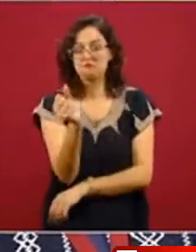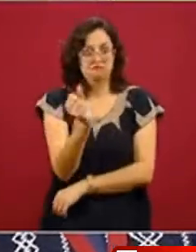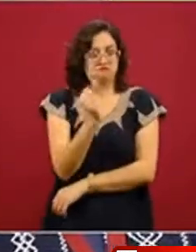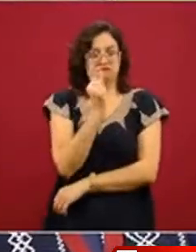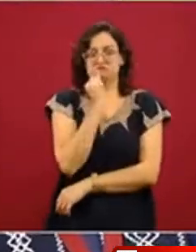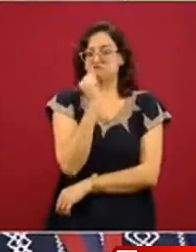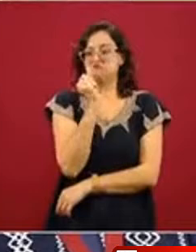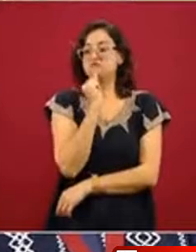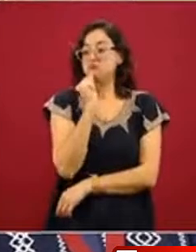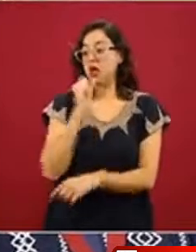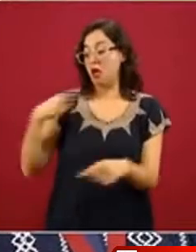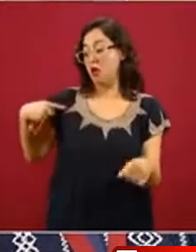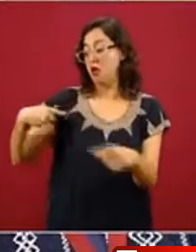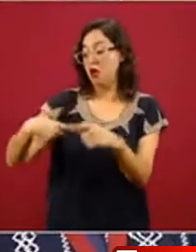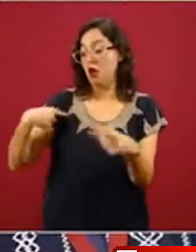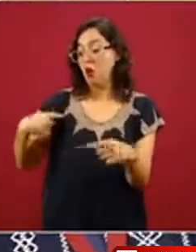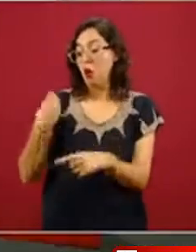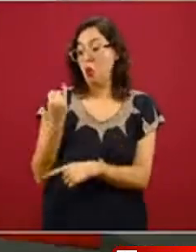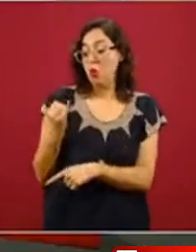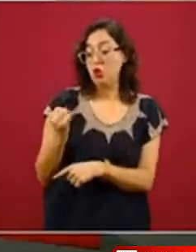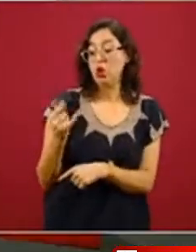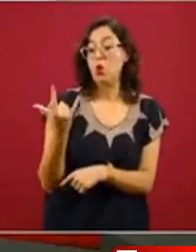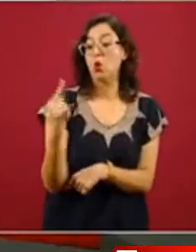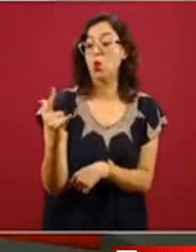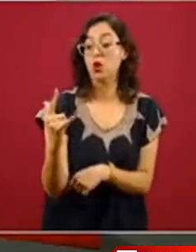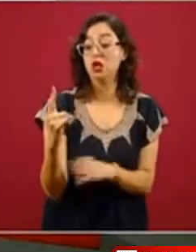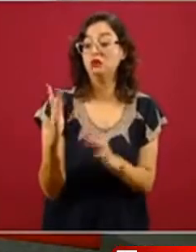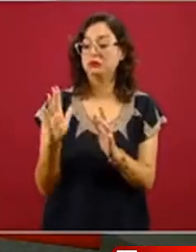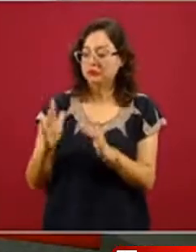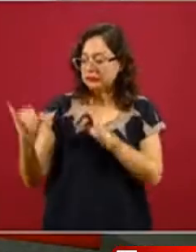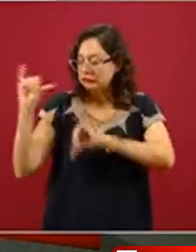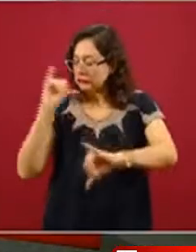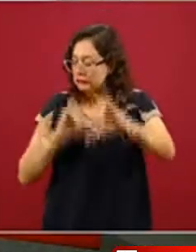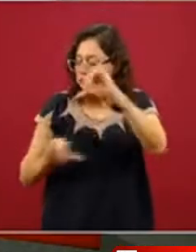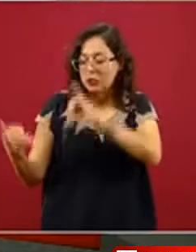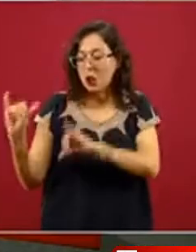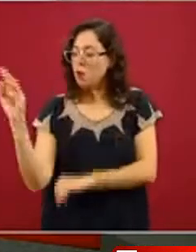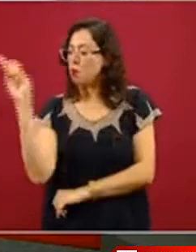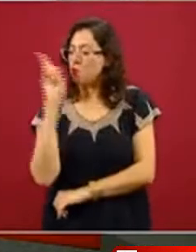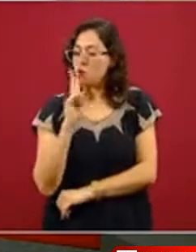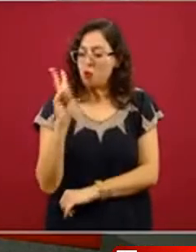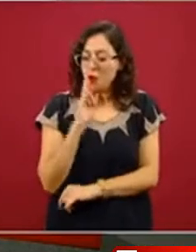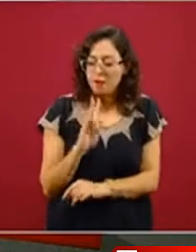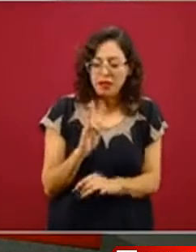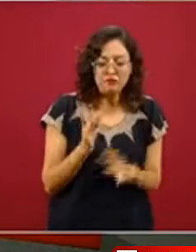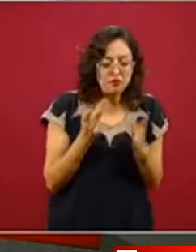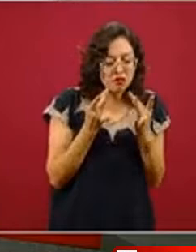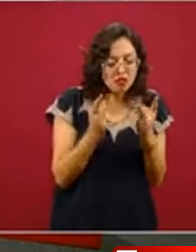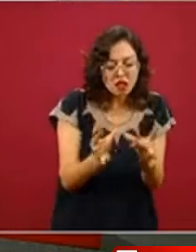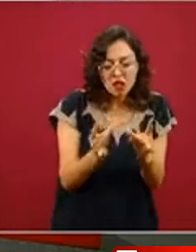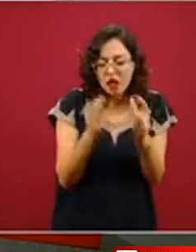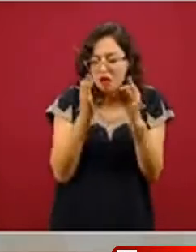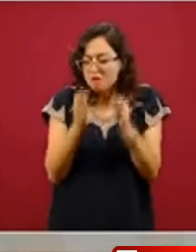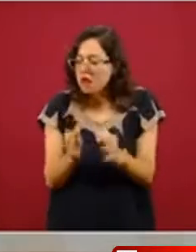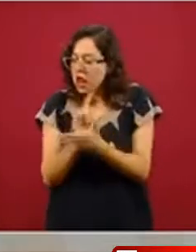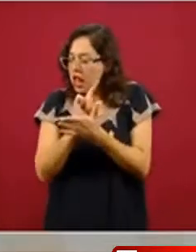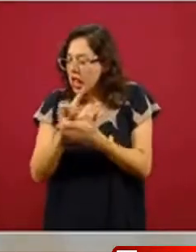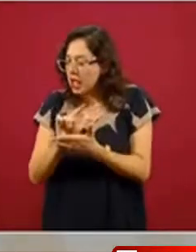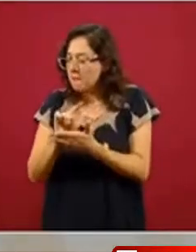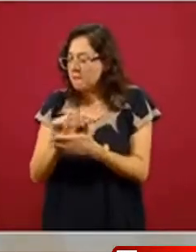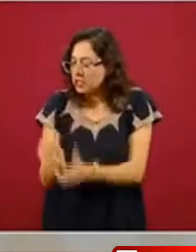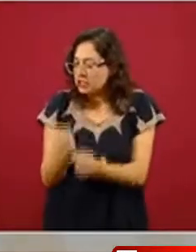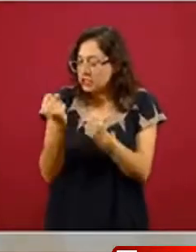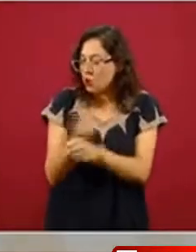aplicar en la siguiente temporada. Y una vez en julio pasa por todas las pruebas de calidad, de inocuidad,